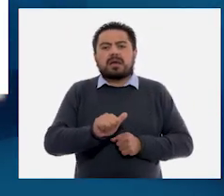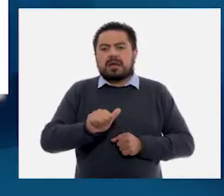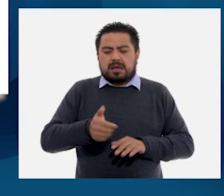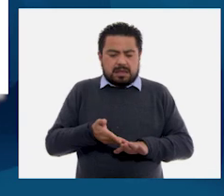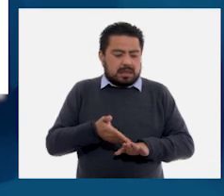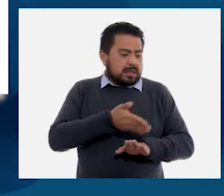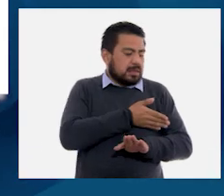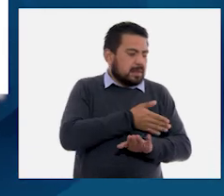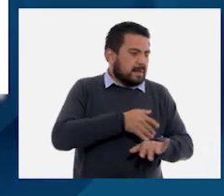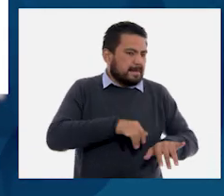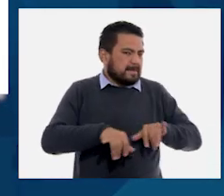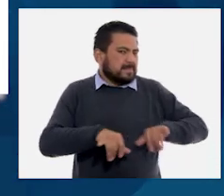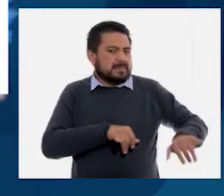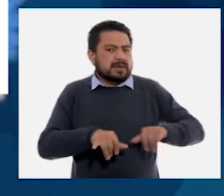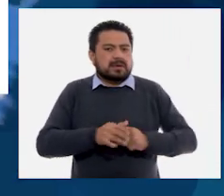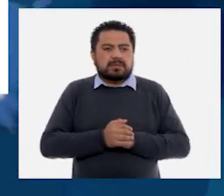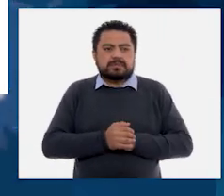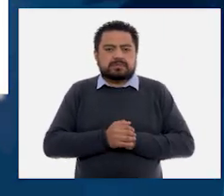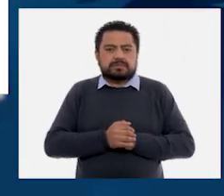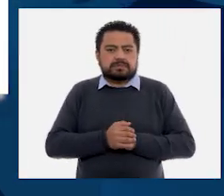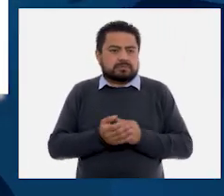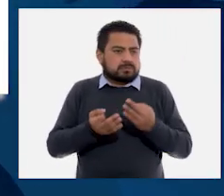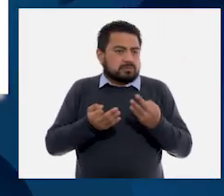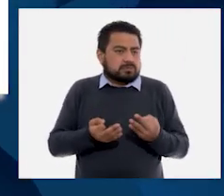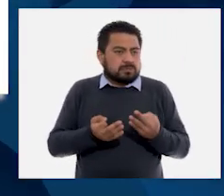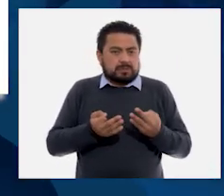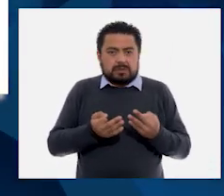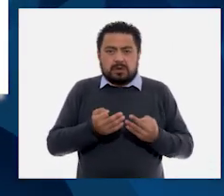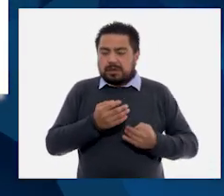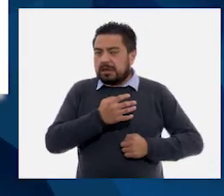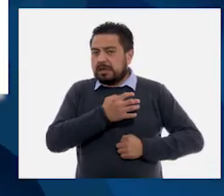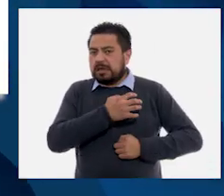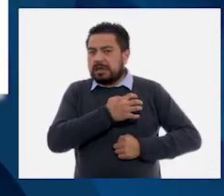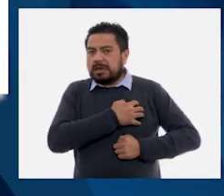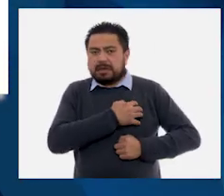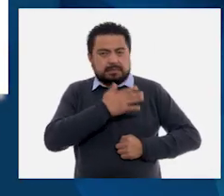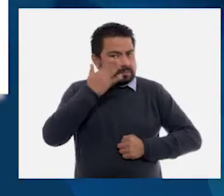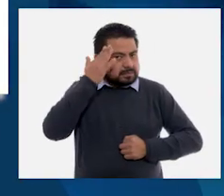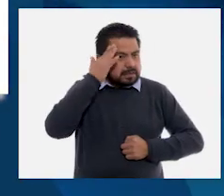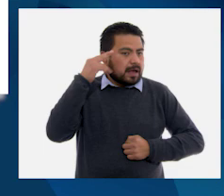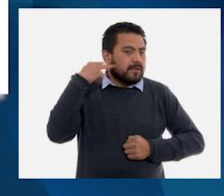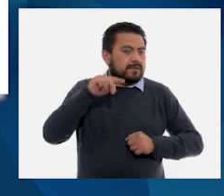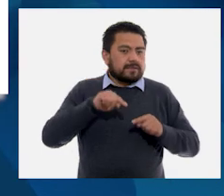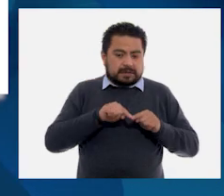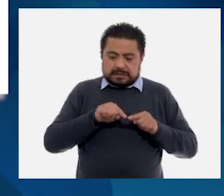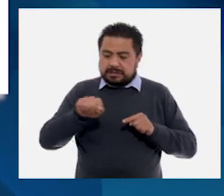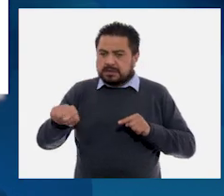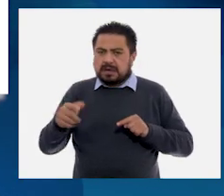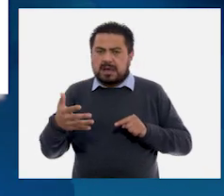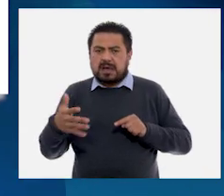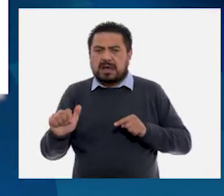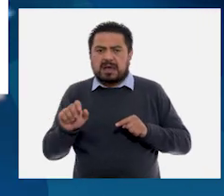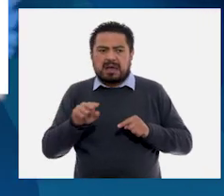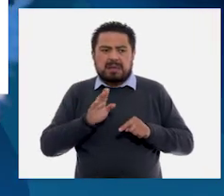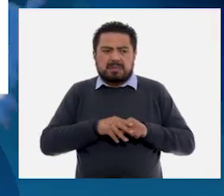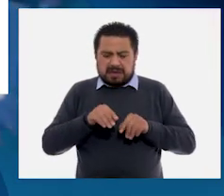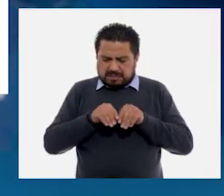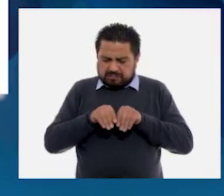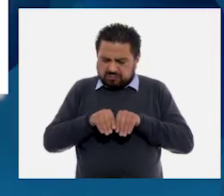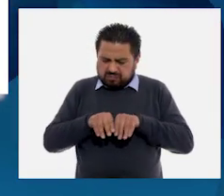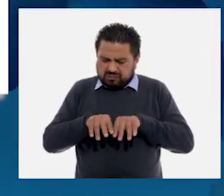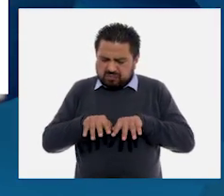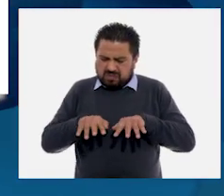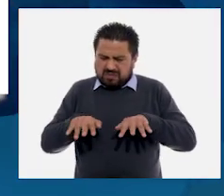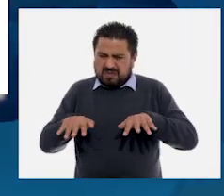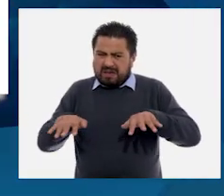anterior. A la línea original entre la capital y Veracruz, ya le salieron muchísimas